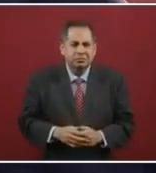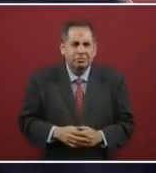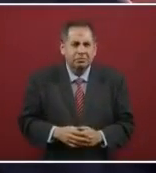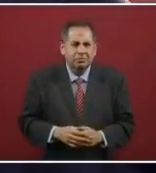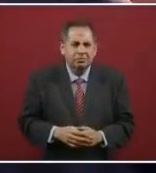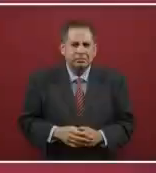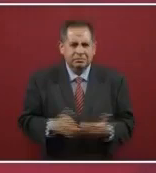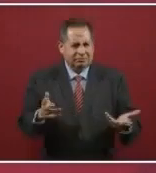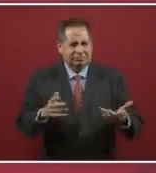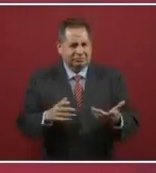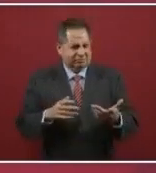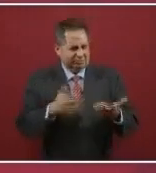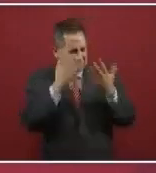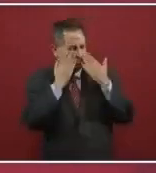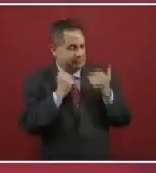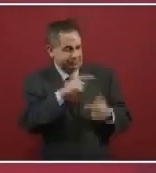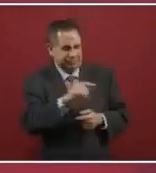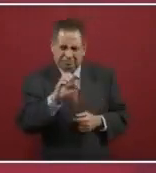¿Qué no se la dan